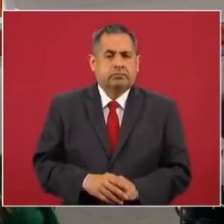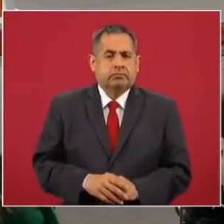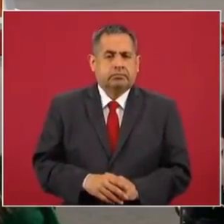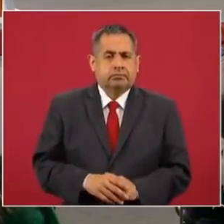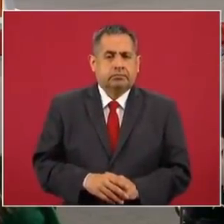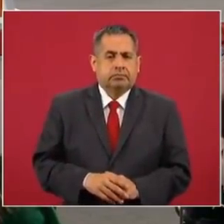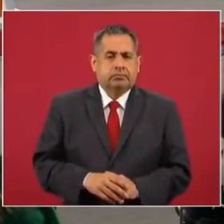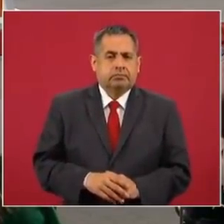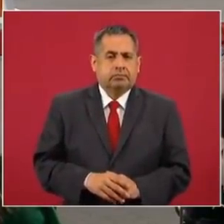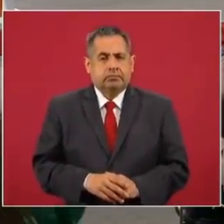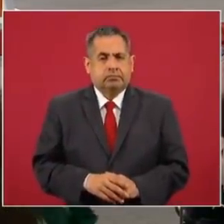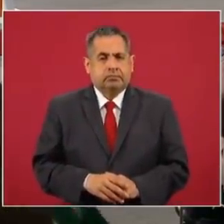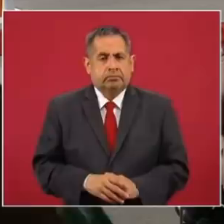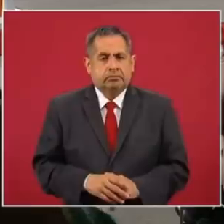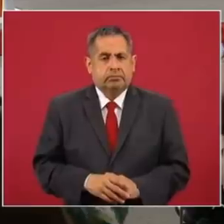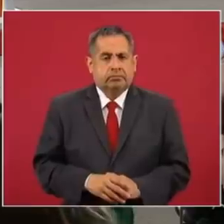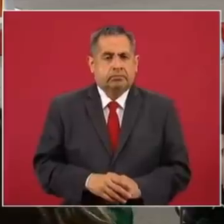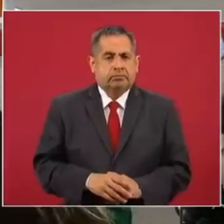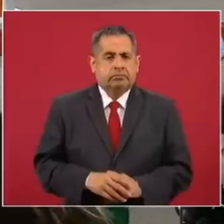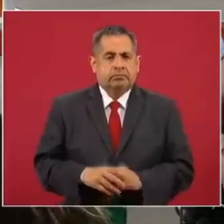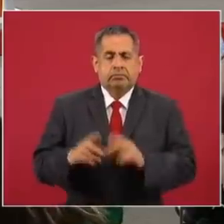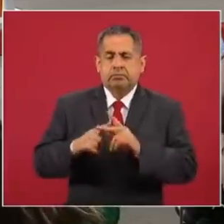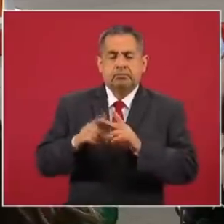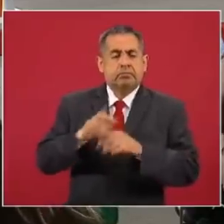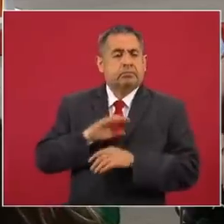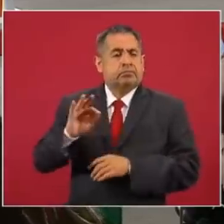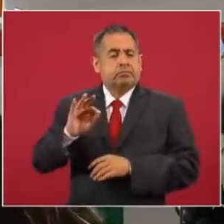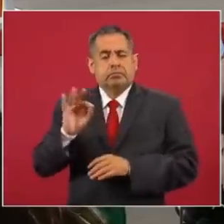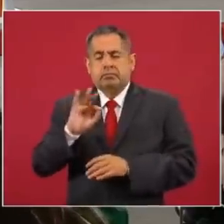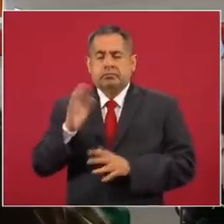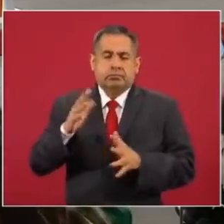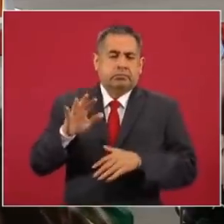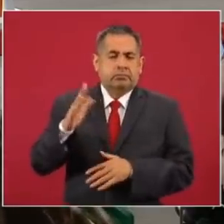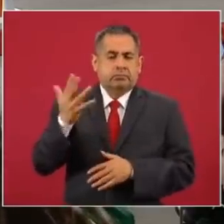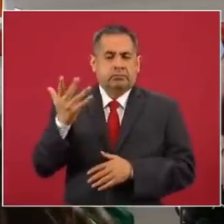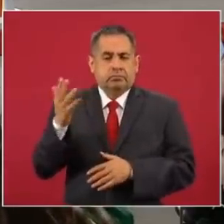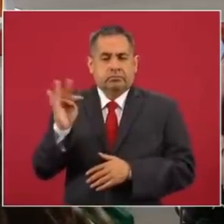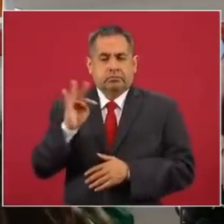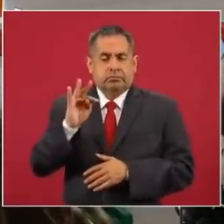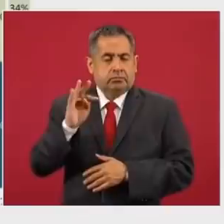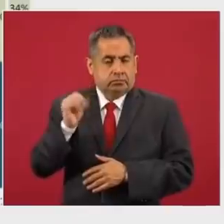Es en promedio 59%